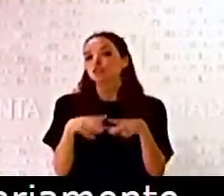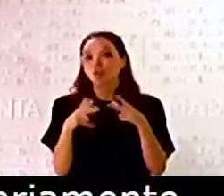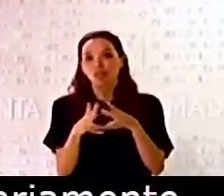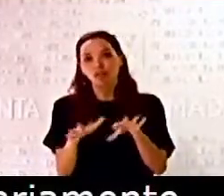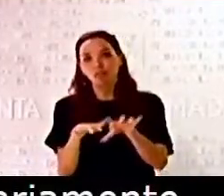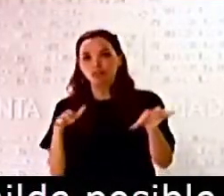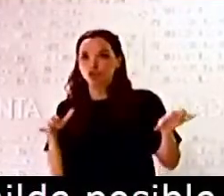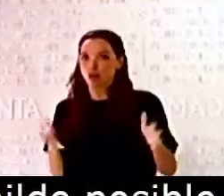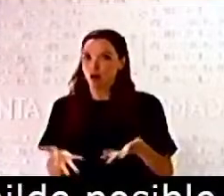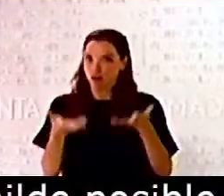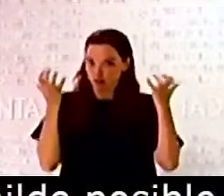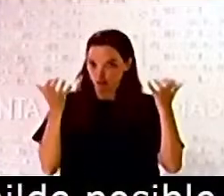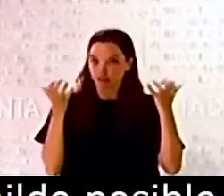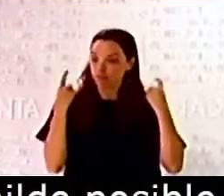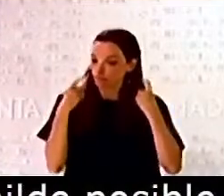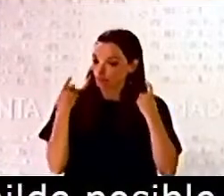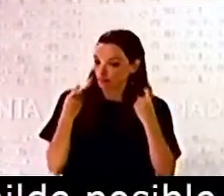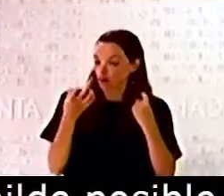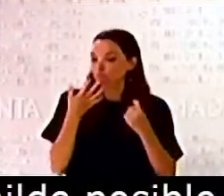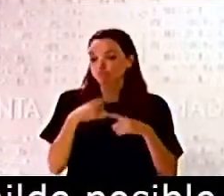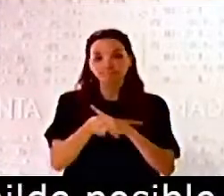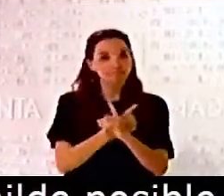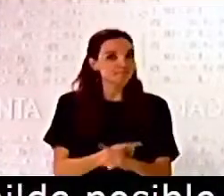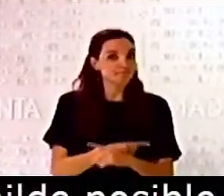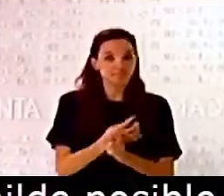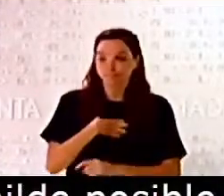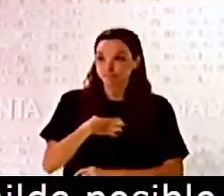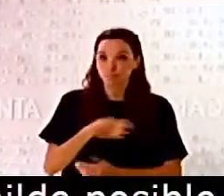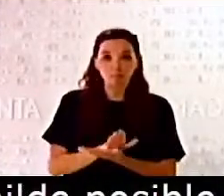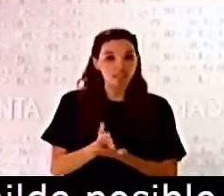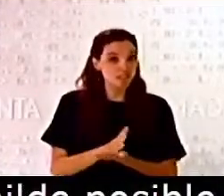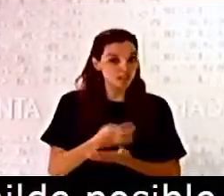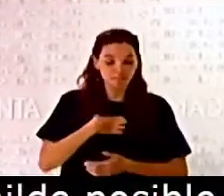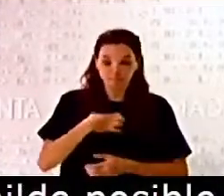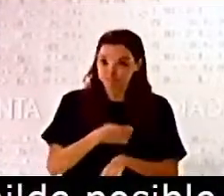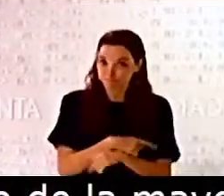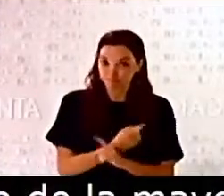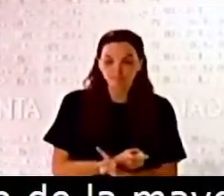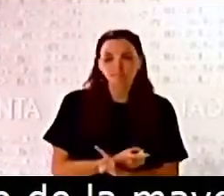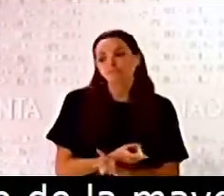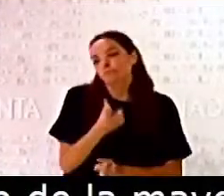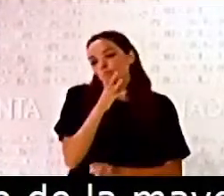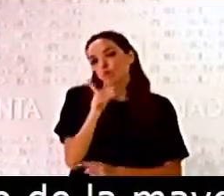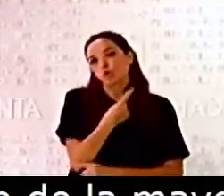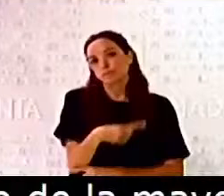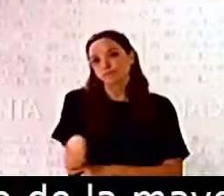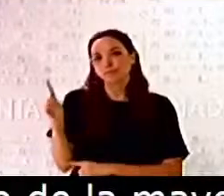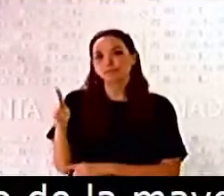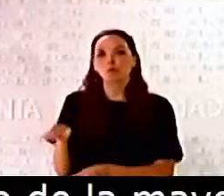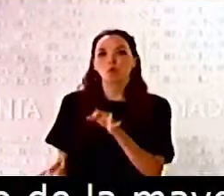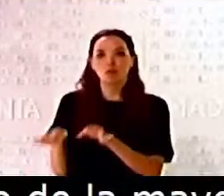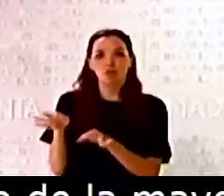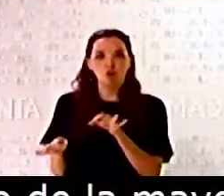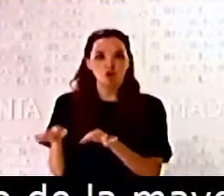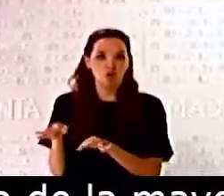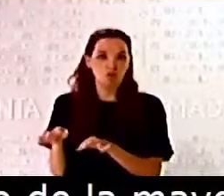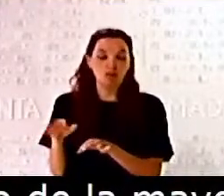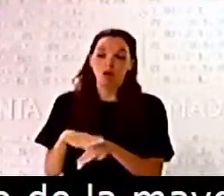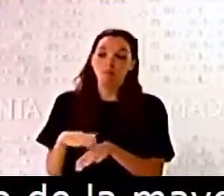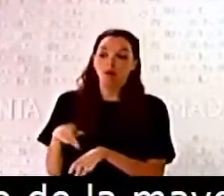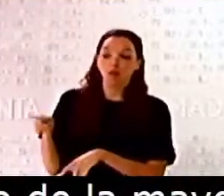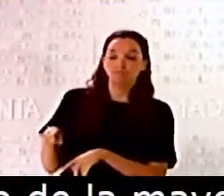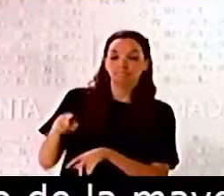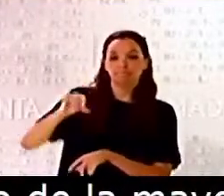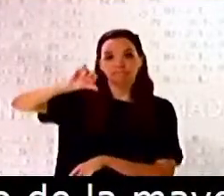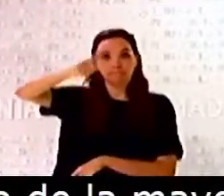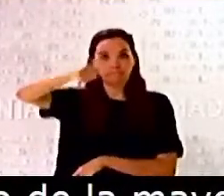ciudadanía, y si eso no se consigue con la mediación, pues para eso está el Poder Judicial, para que pueda arrojar luz a